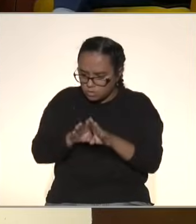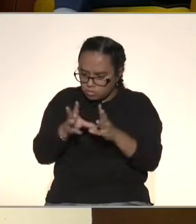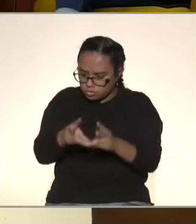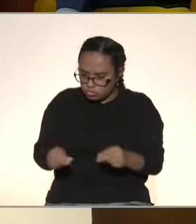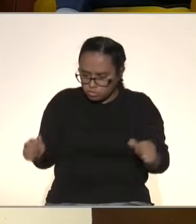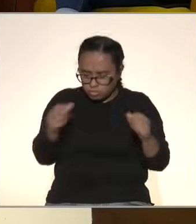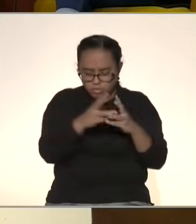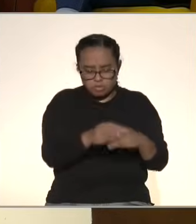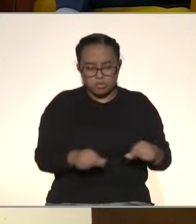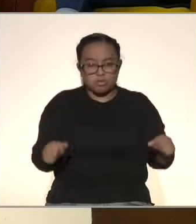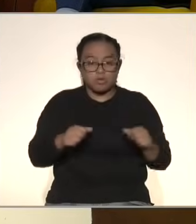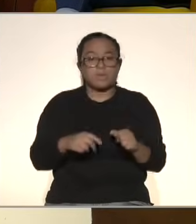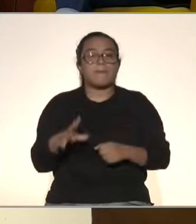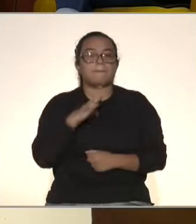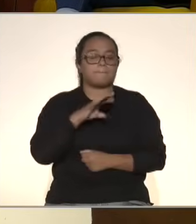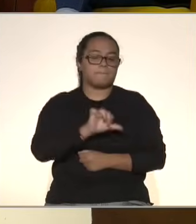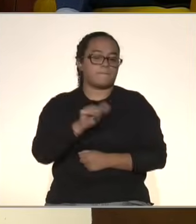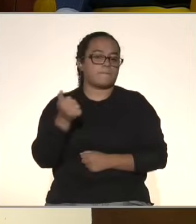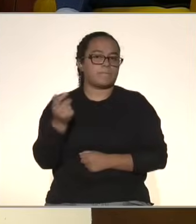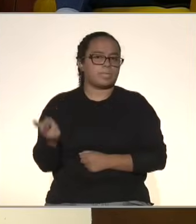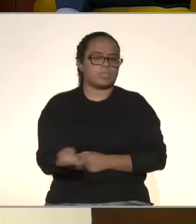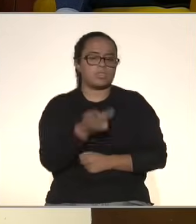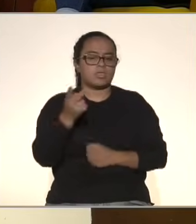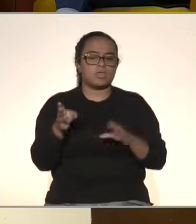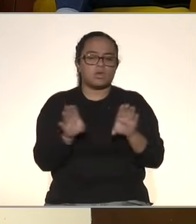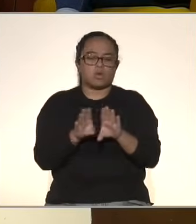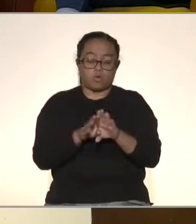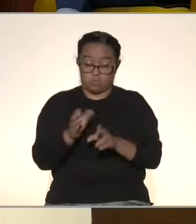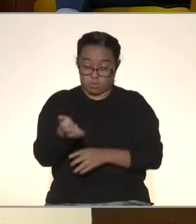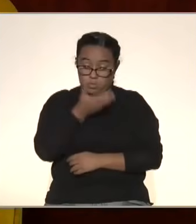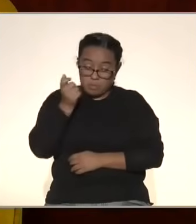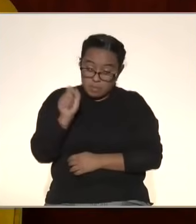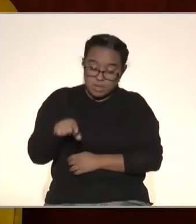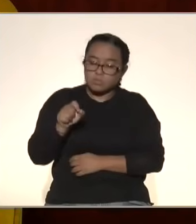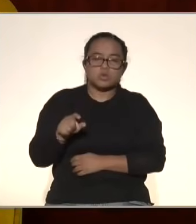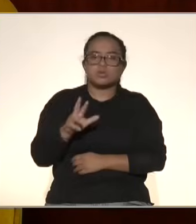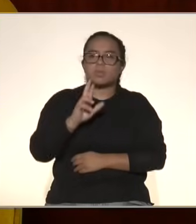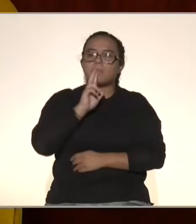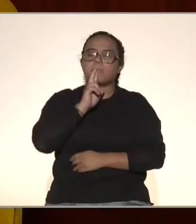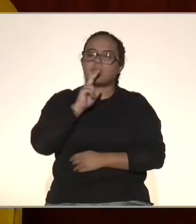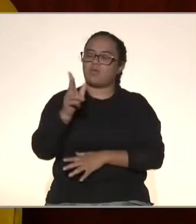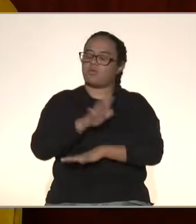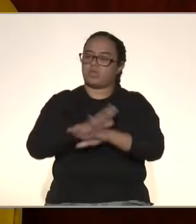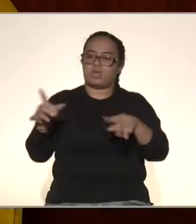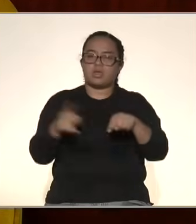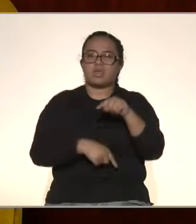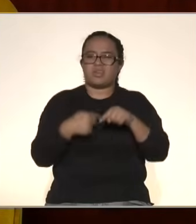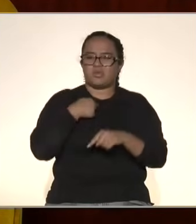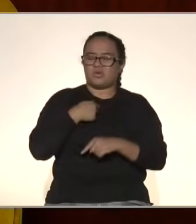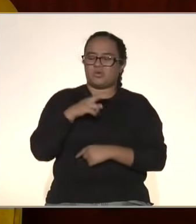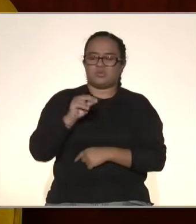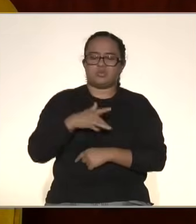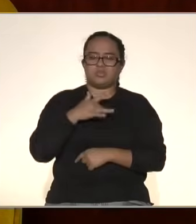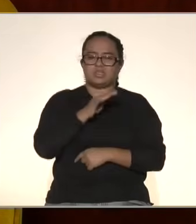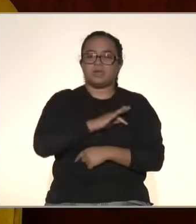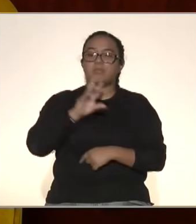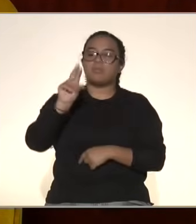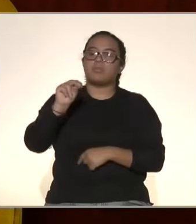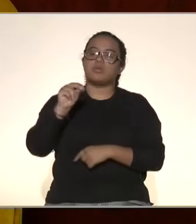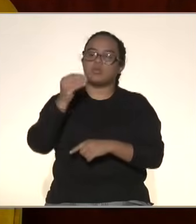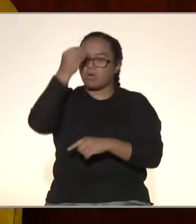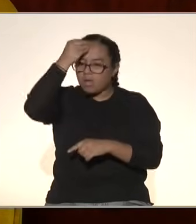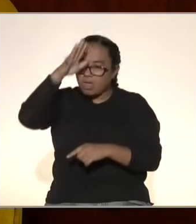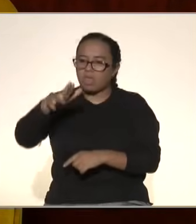nos llegaba la pregunta sobre cómo hacer para romper con tradiciones que ya no nos hacen felices, pero no queremos lastimar a amigos,